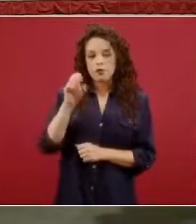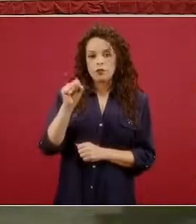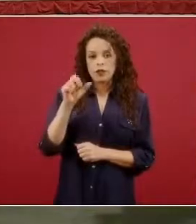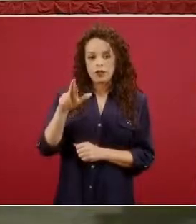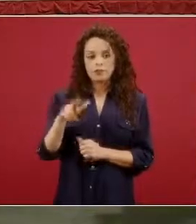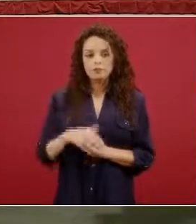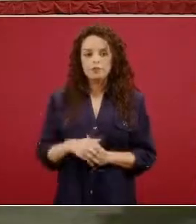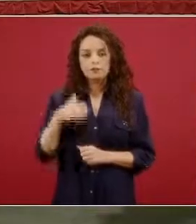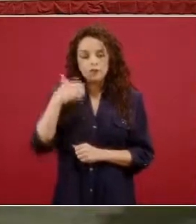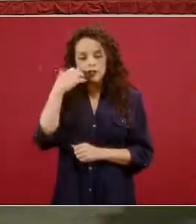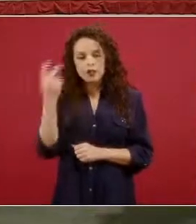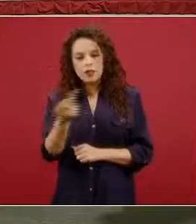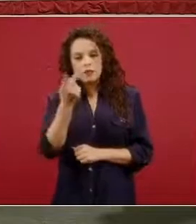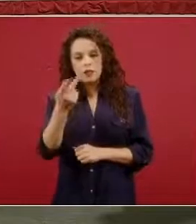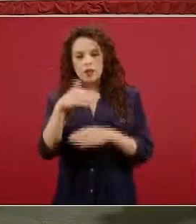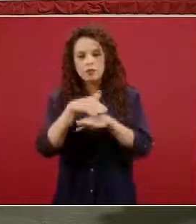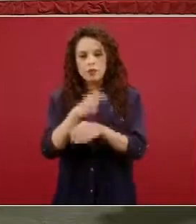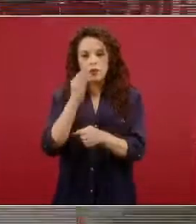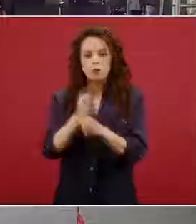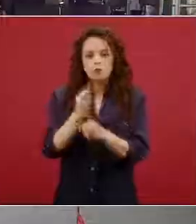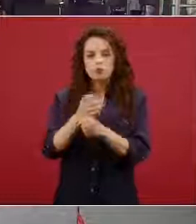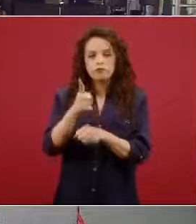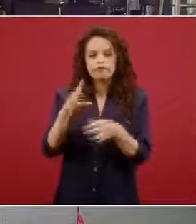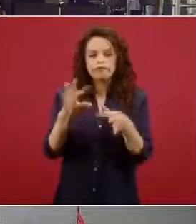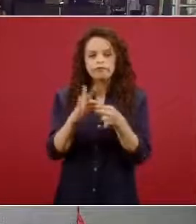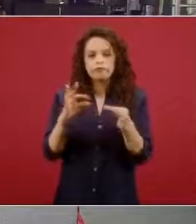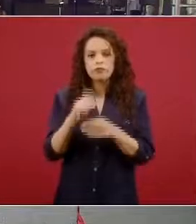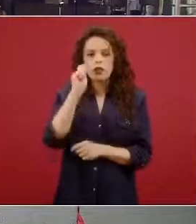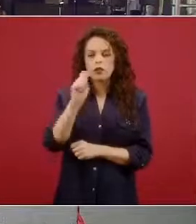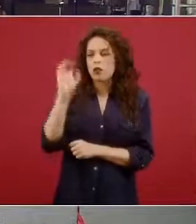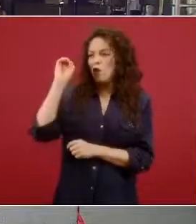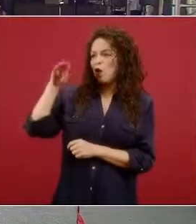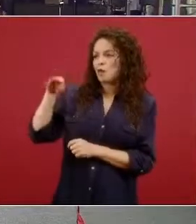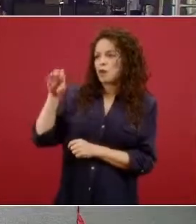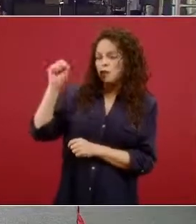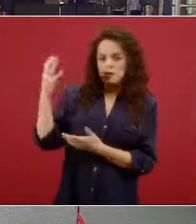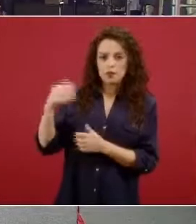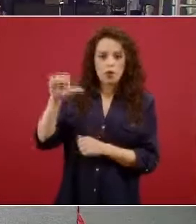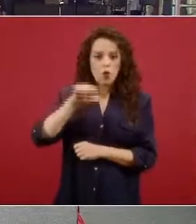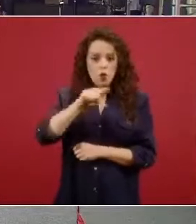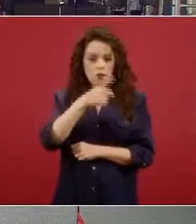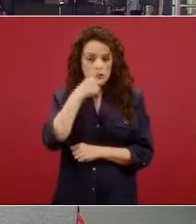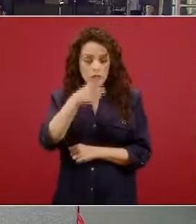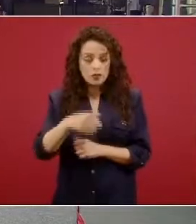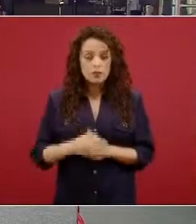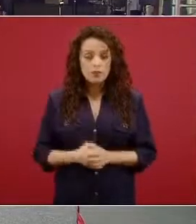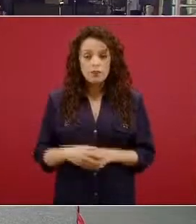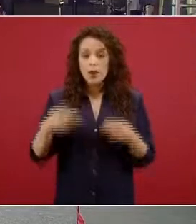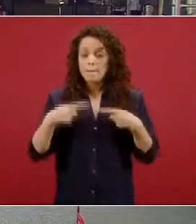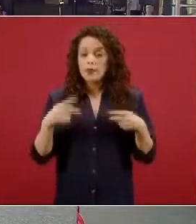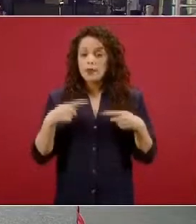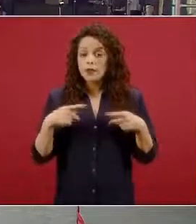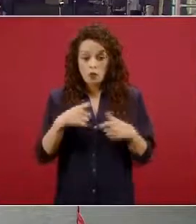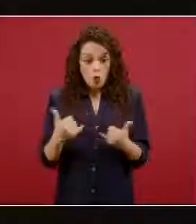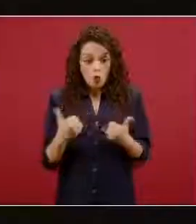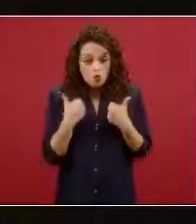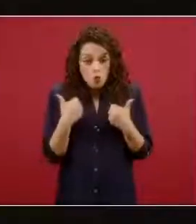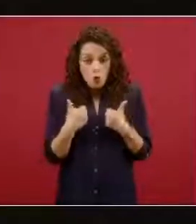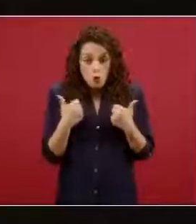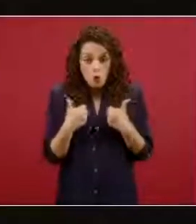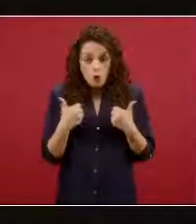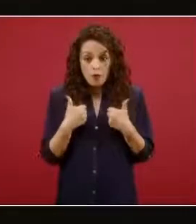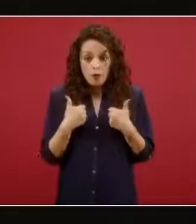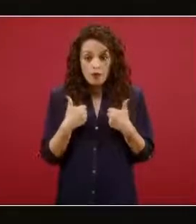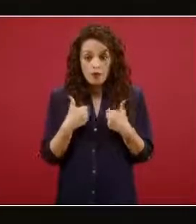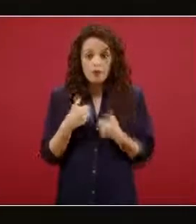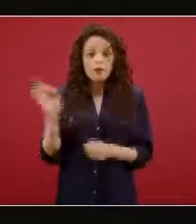Mi pregunta va referente a lo que estamos hablando sobre la Organización Mundial de la Salud. Mencionó el día de hoy que las personas que son jóvenes, en el caso de